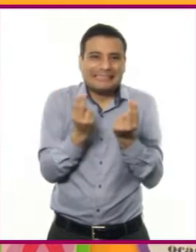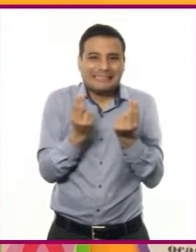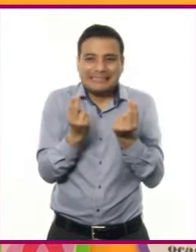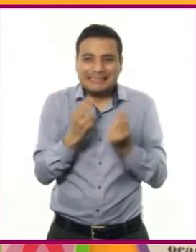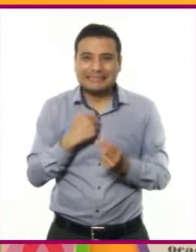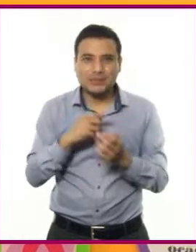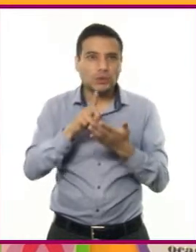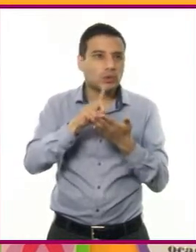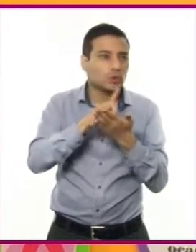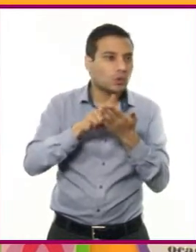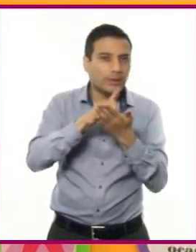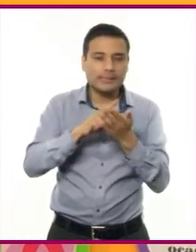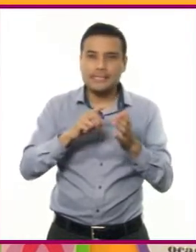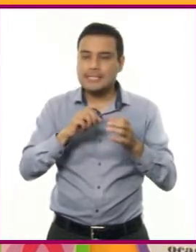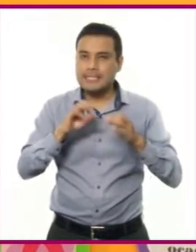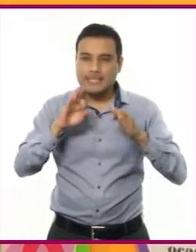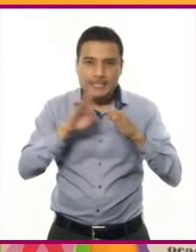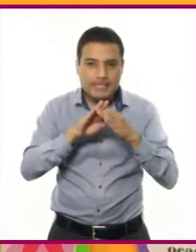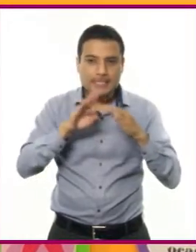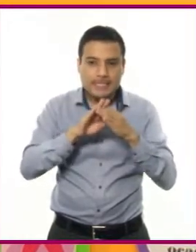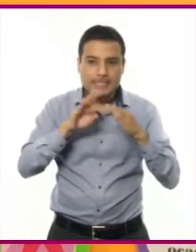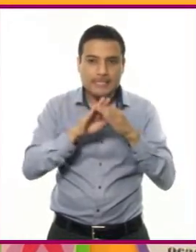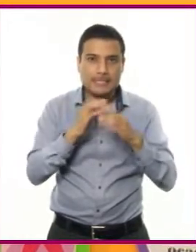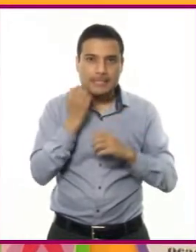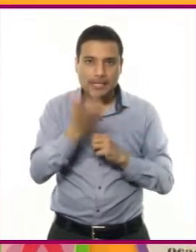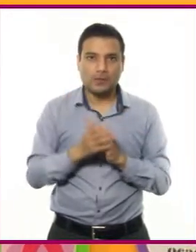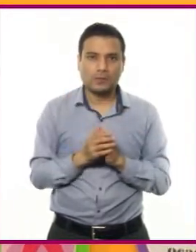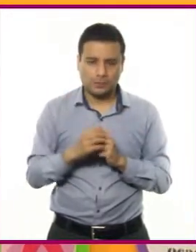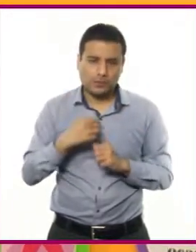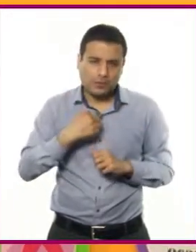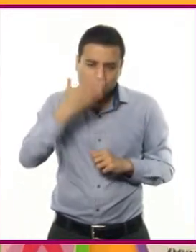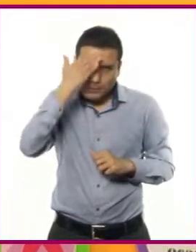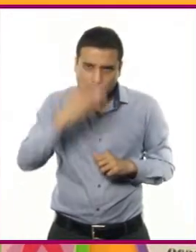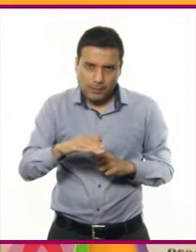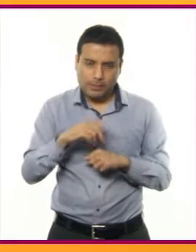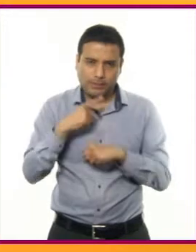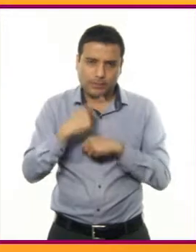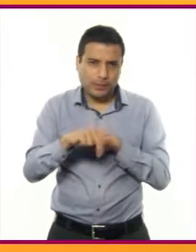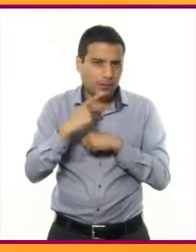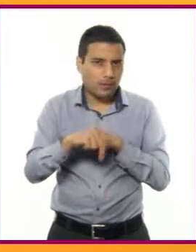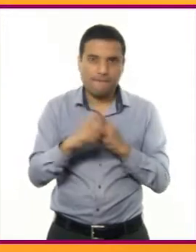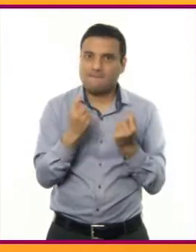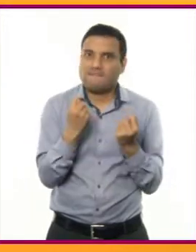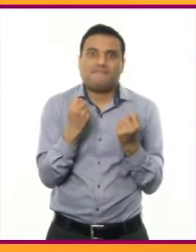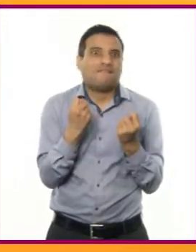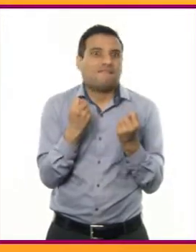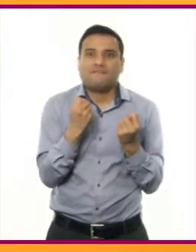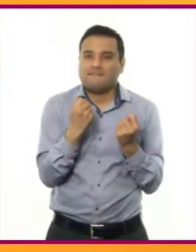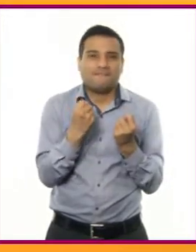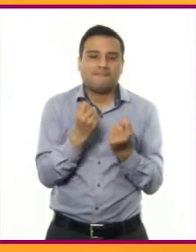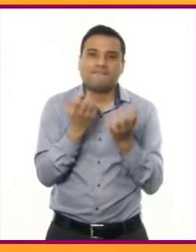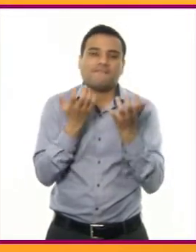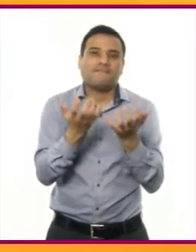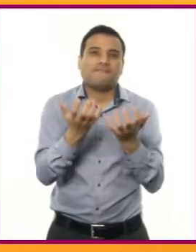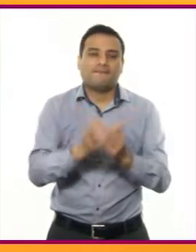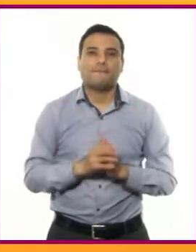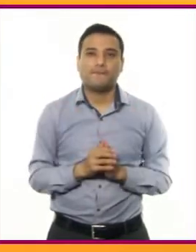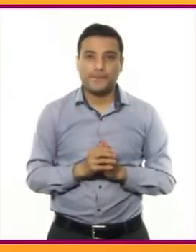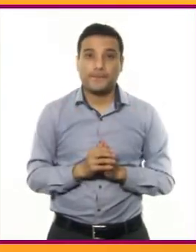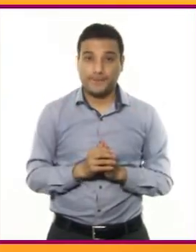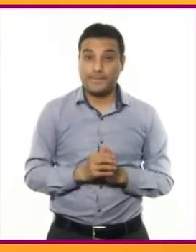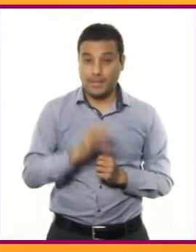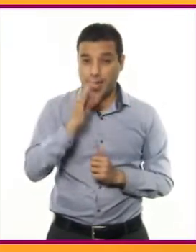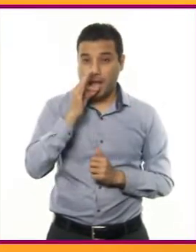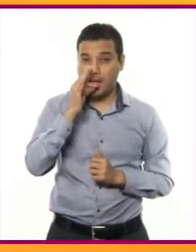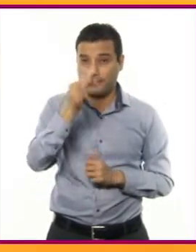una y otra vez, a pesar de saber que les causa daño. Por lo que podemos decir que una